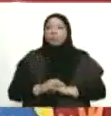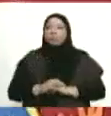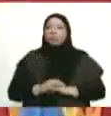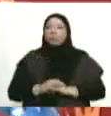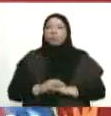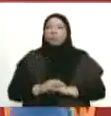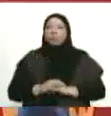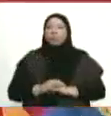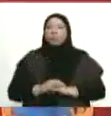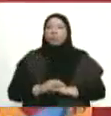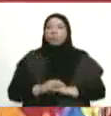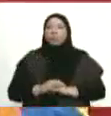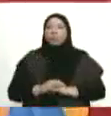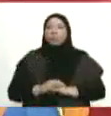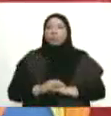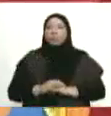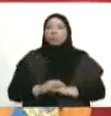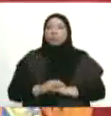Si nosotros...